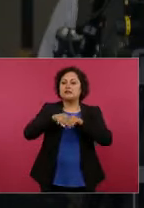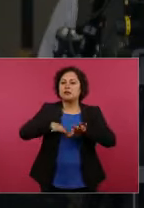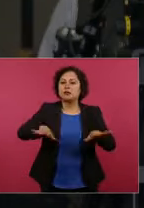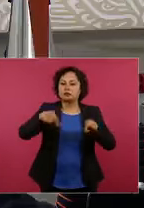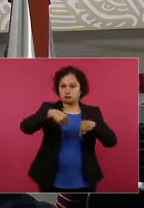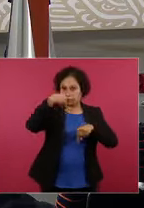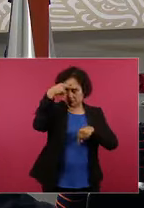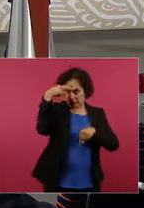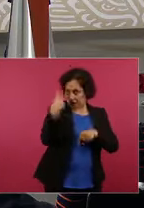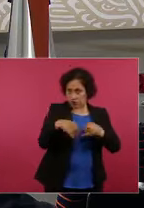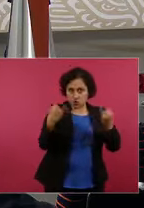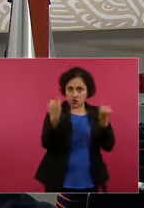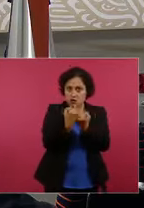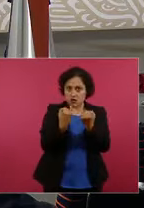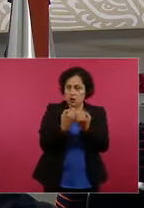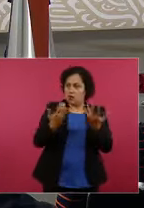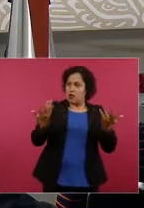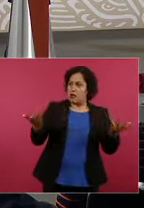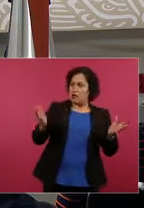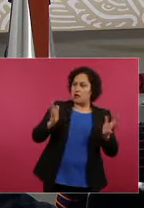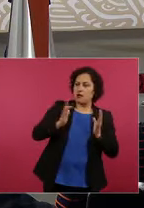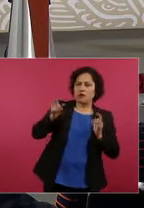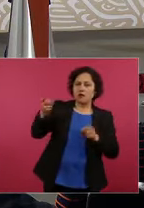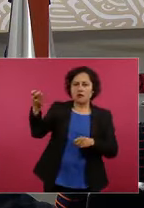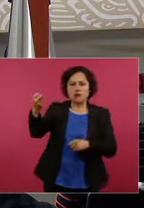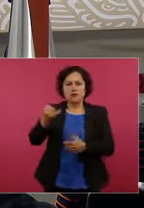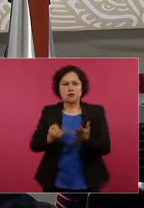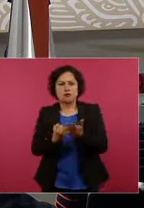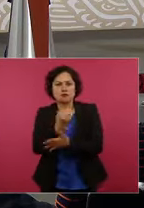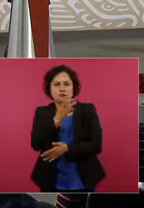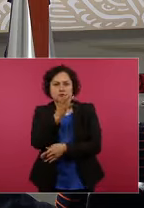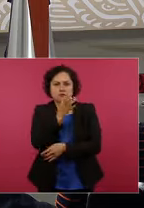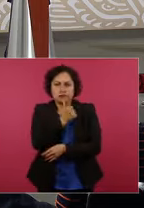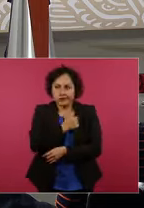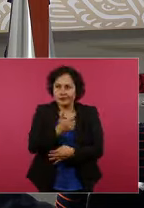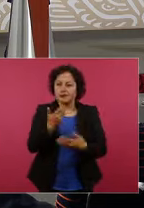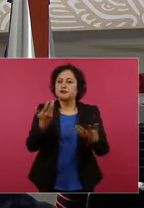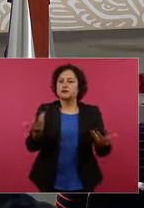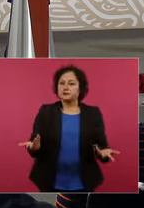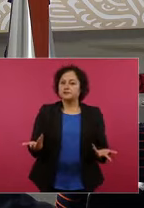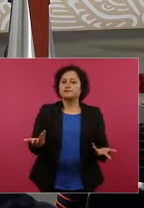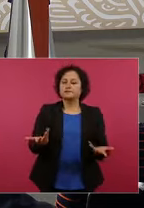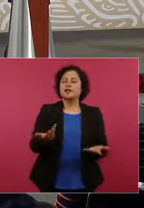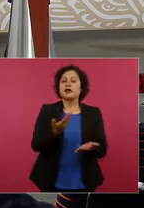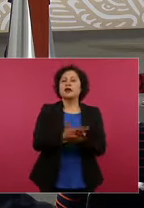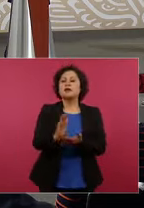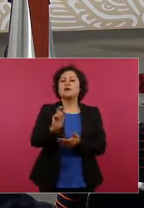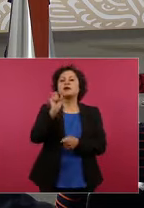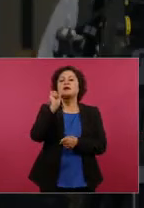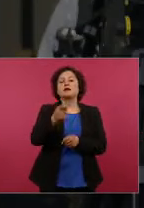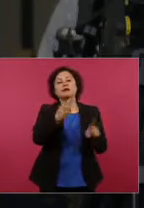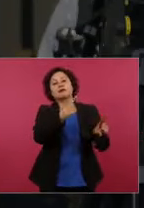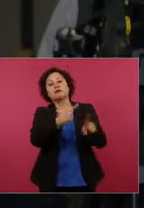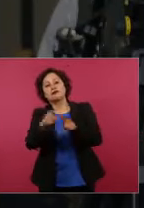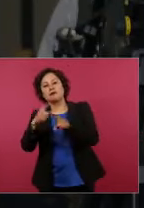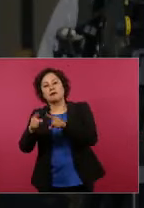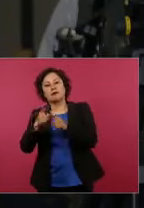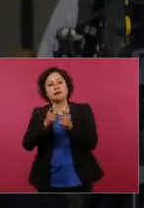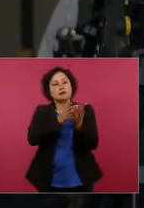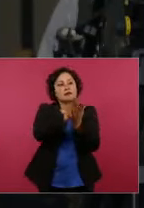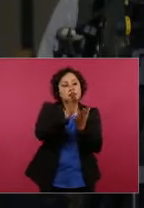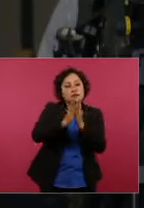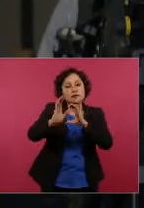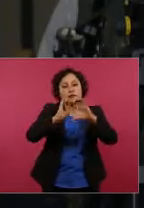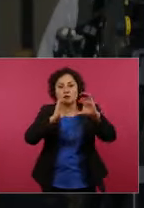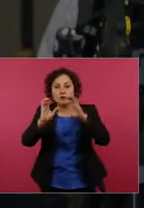en contra de estas decisiones, mientras que también se ha dicho que pues, los medios corporativos y occidentales pues no han dicho nada.